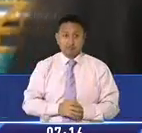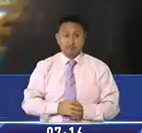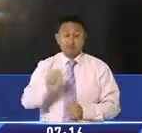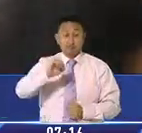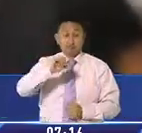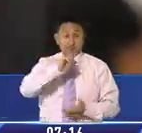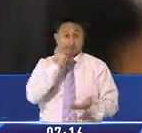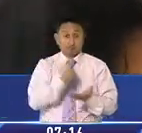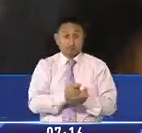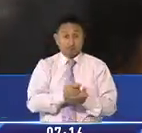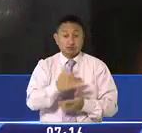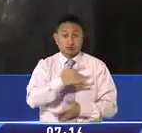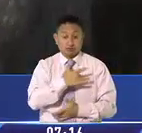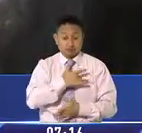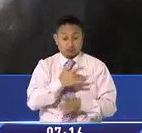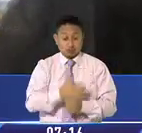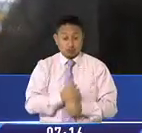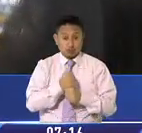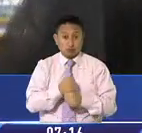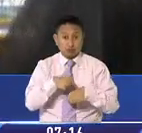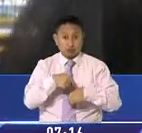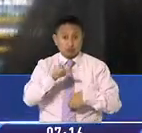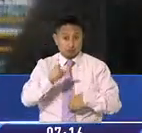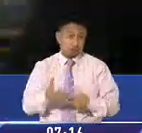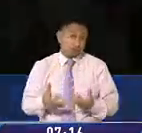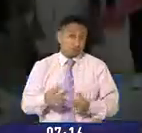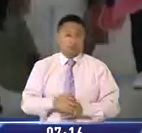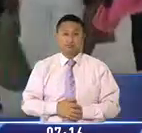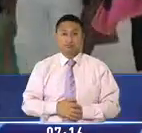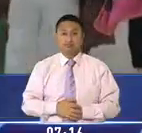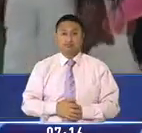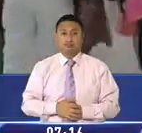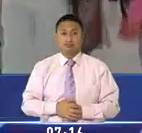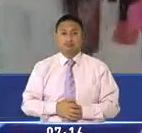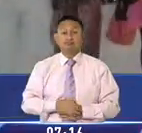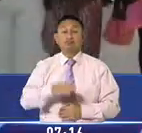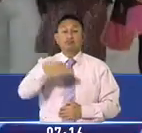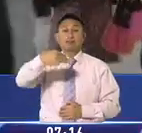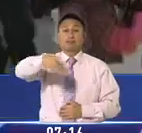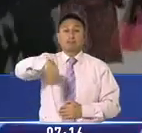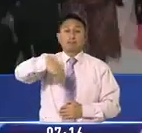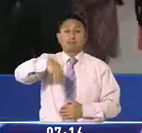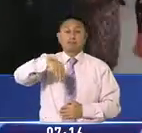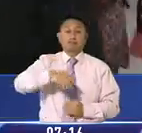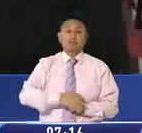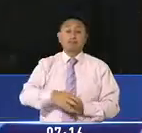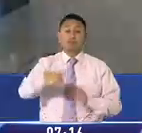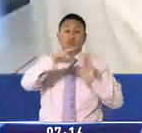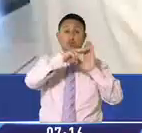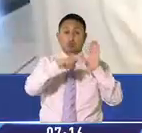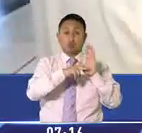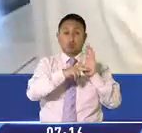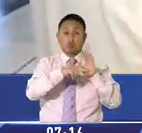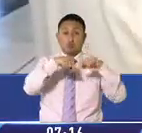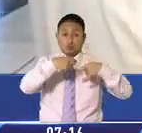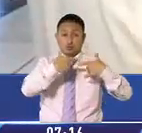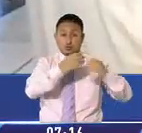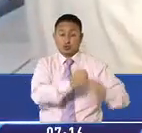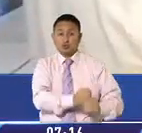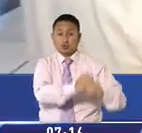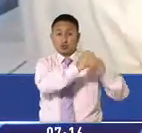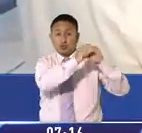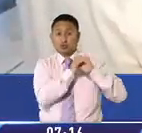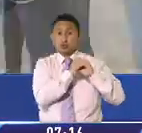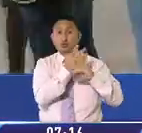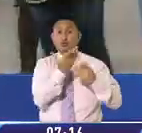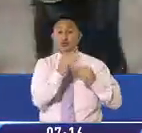seguridad, pues no al usuario en este caso. Desde este miércoles la medida también será obligatoria en boleterías de las